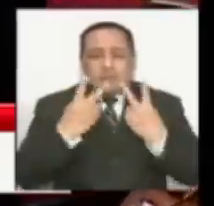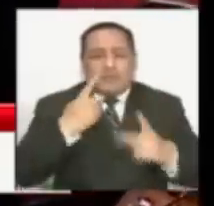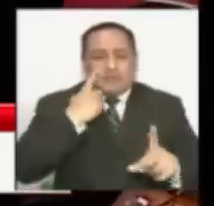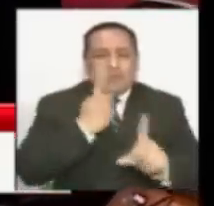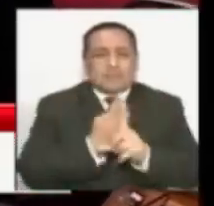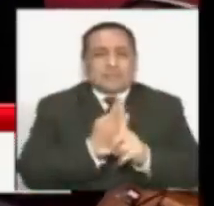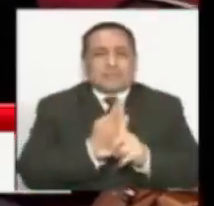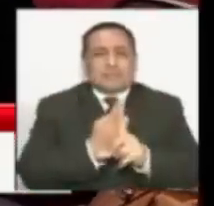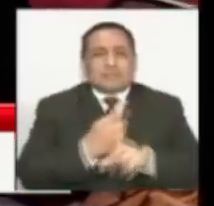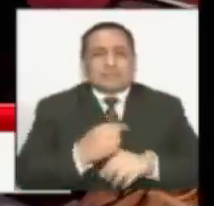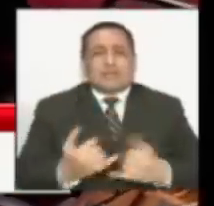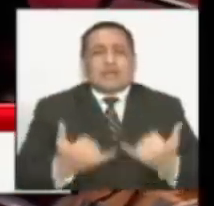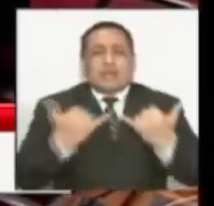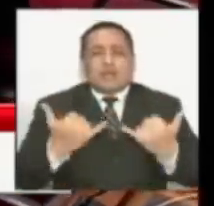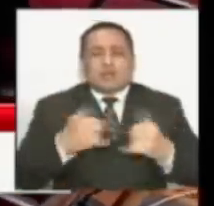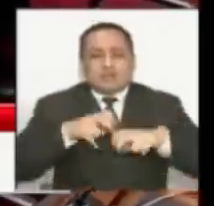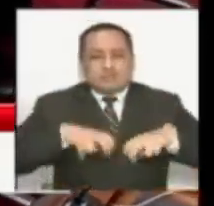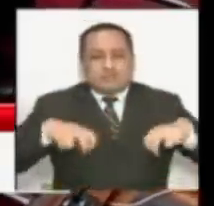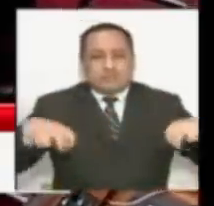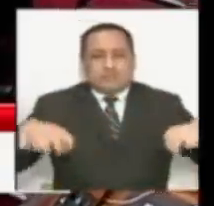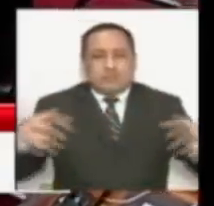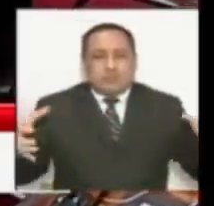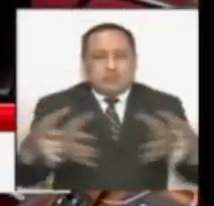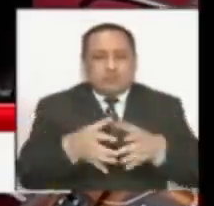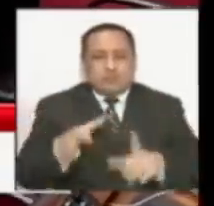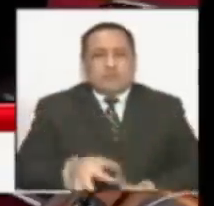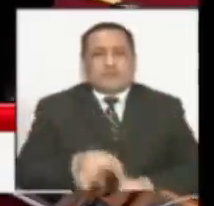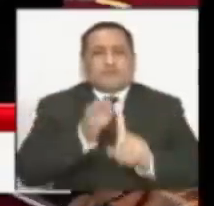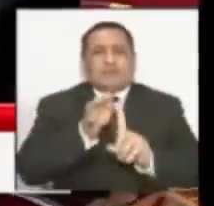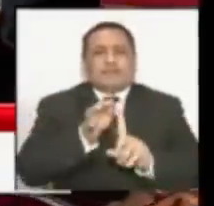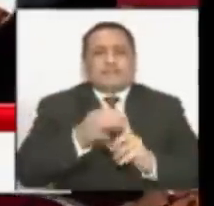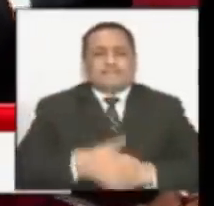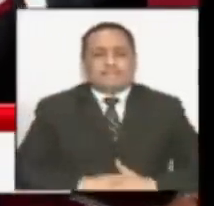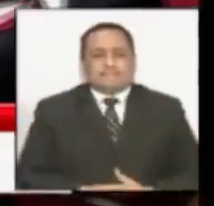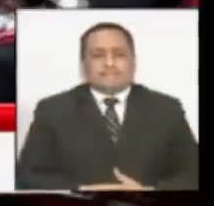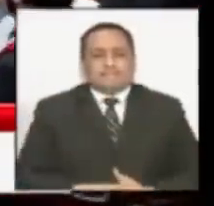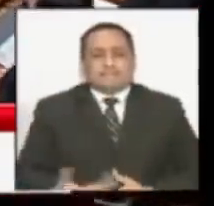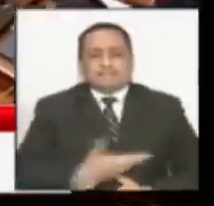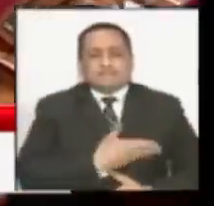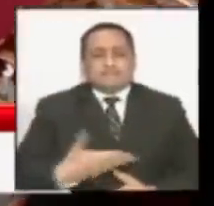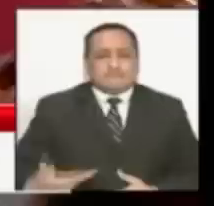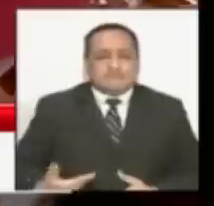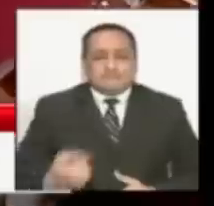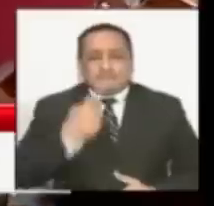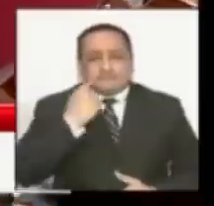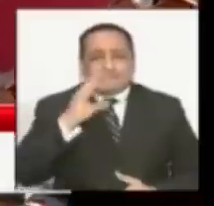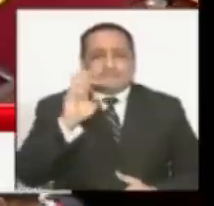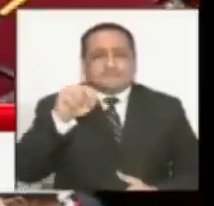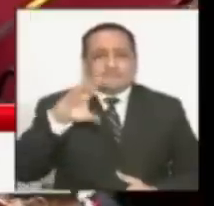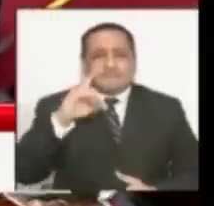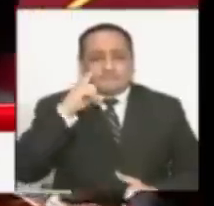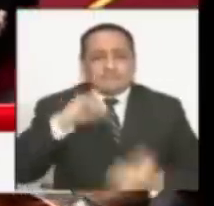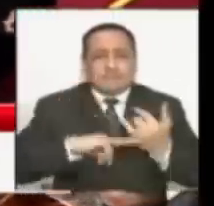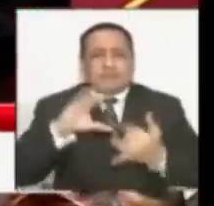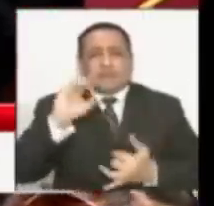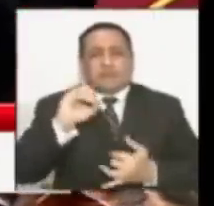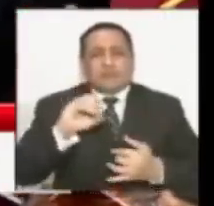Seguro más adelante, mañana nos enteraremos de los pormenores de estas conversaciones, pero en general ha sido un